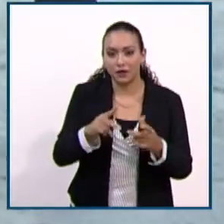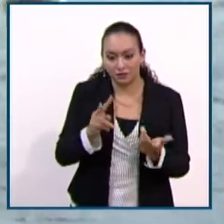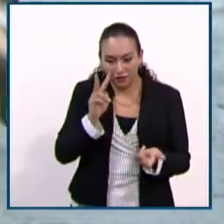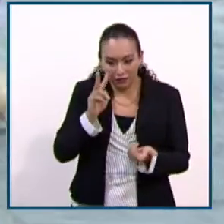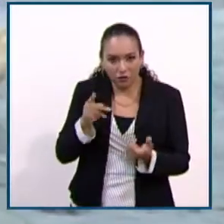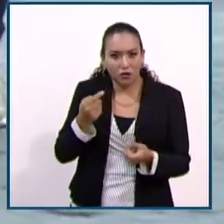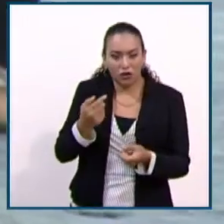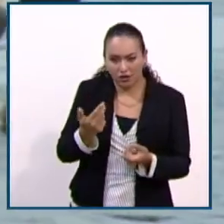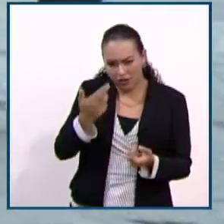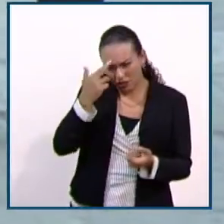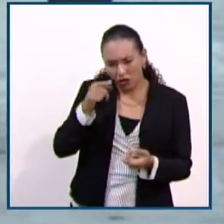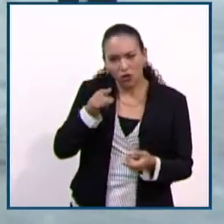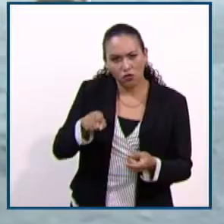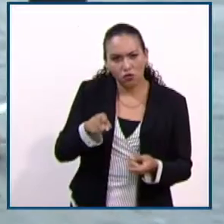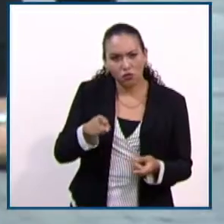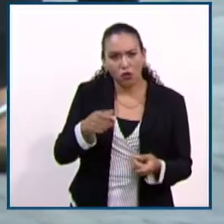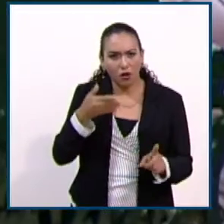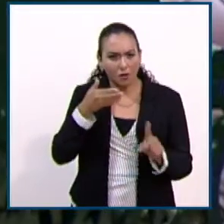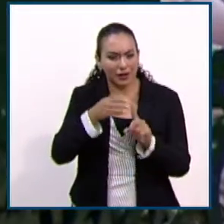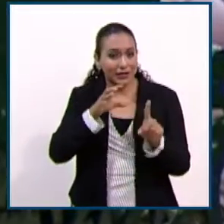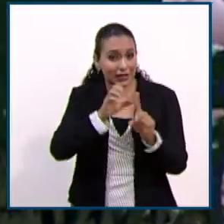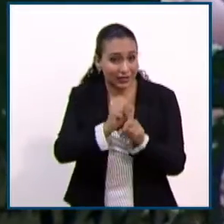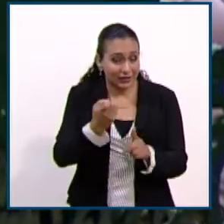ni adecuada para alcanzar tal objetivo.